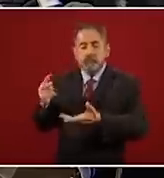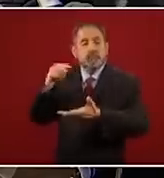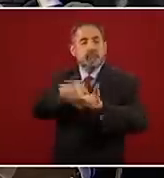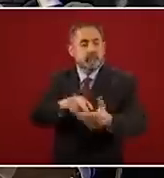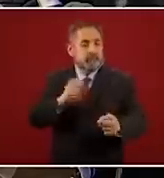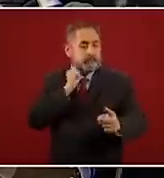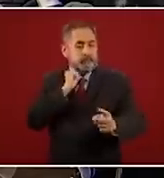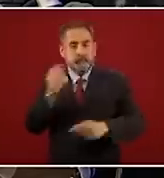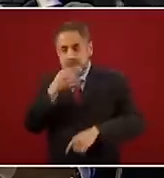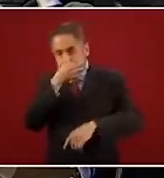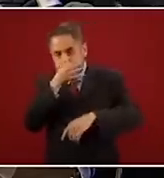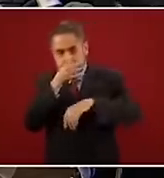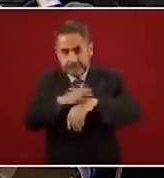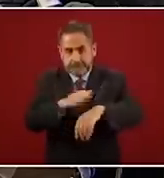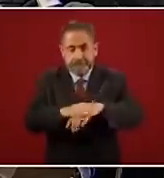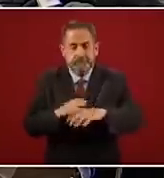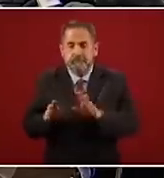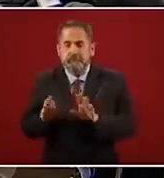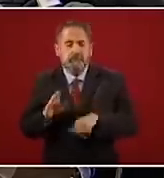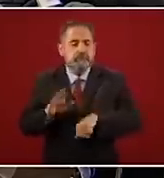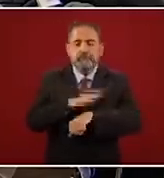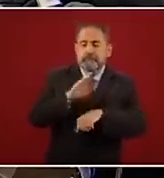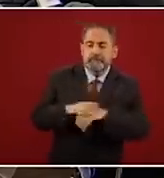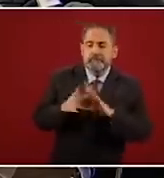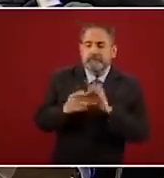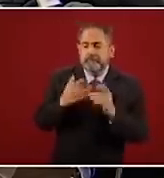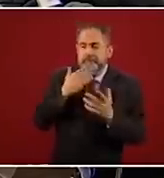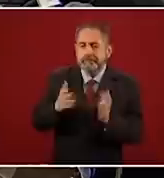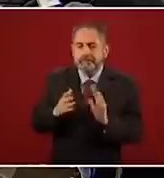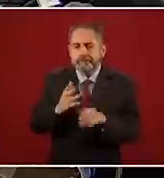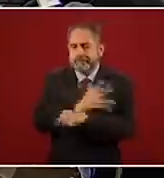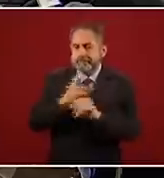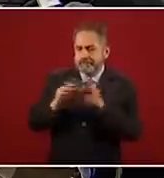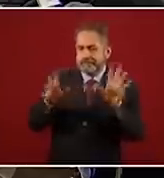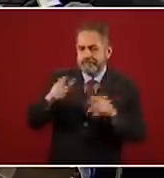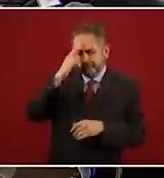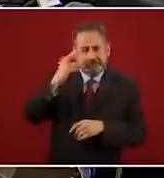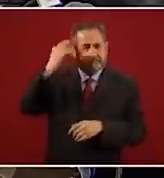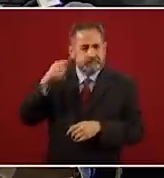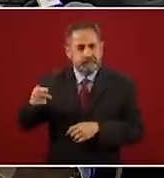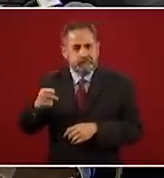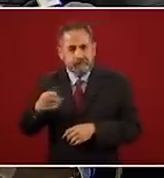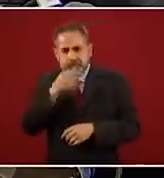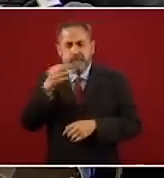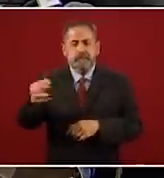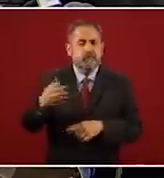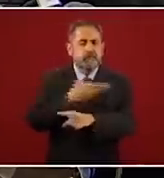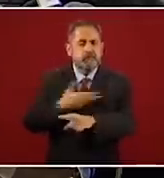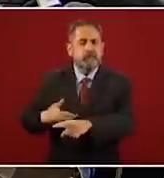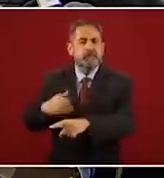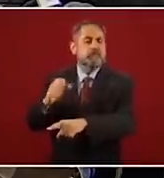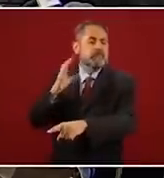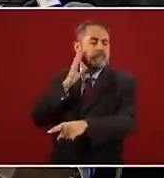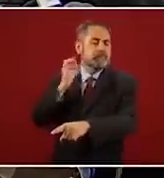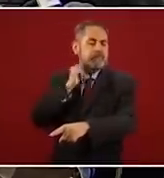República, advirtió que las corredurías en ocasiones no son tan transparentes. Eso lo dijo usted al presidente de la Cámara de Senadores